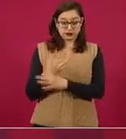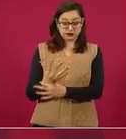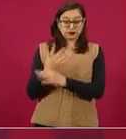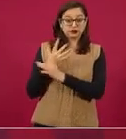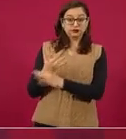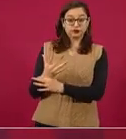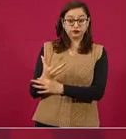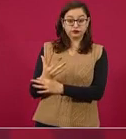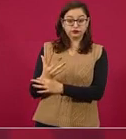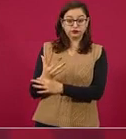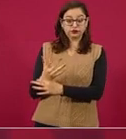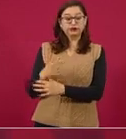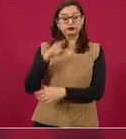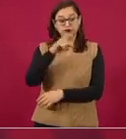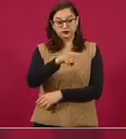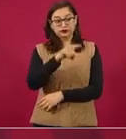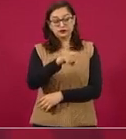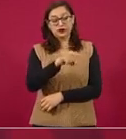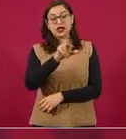al señor Anaya,